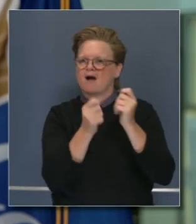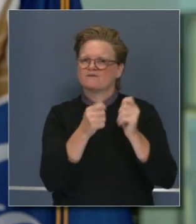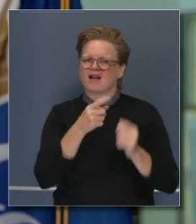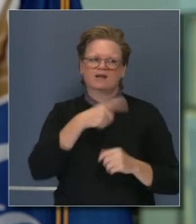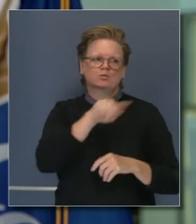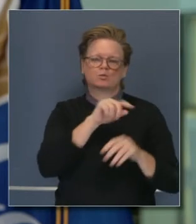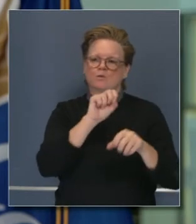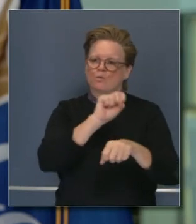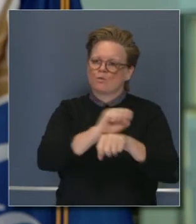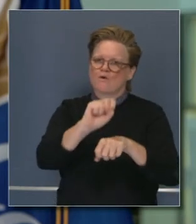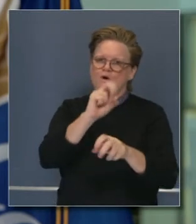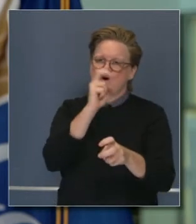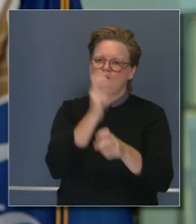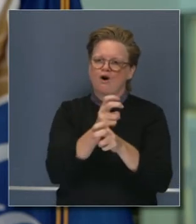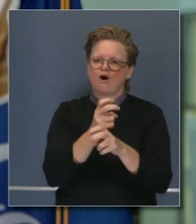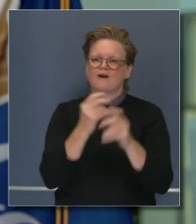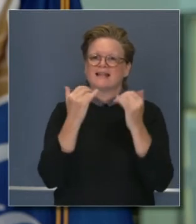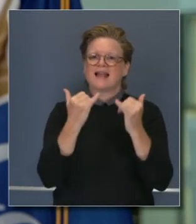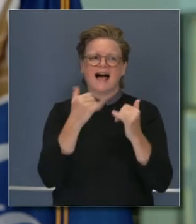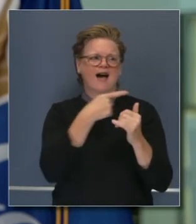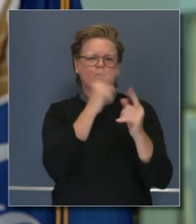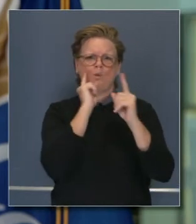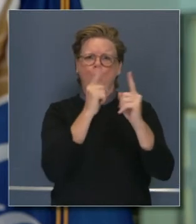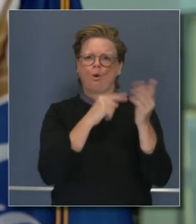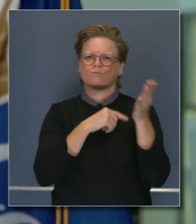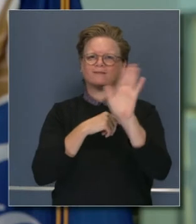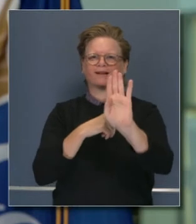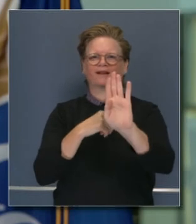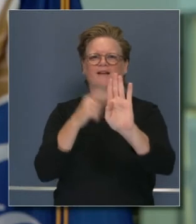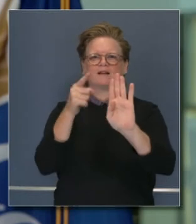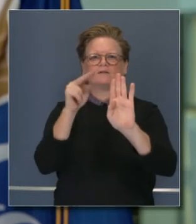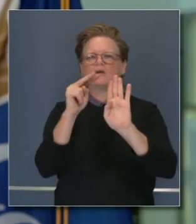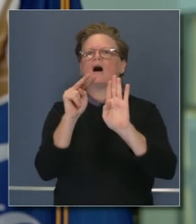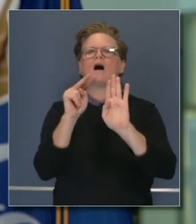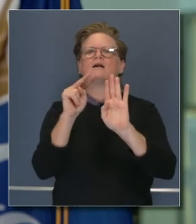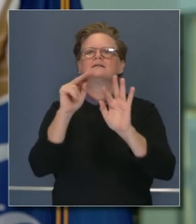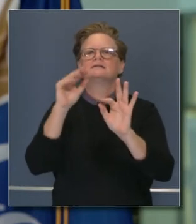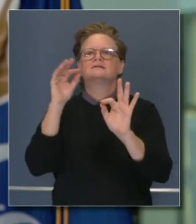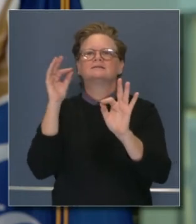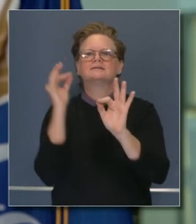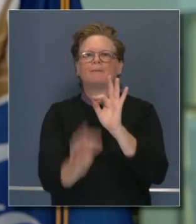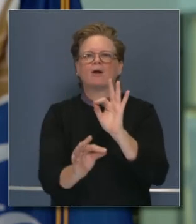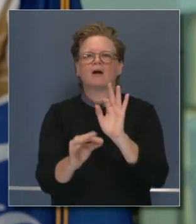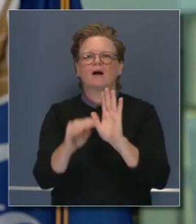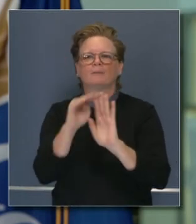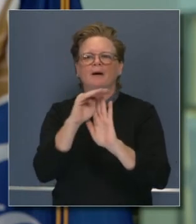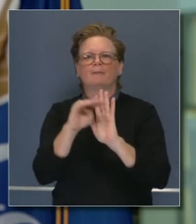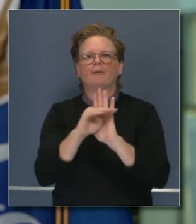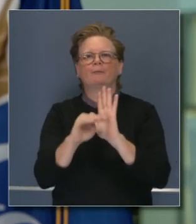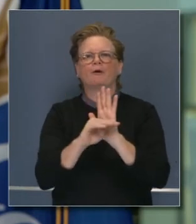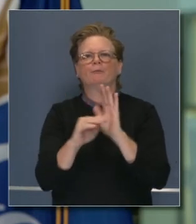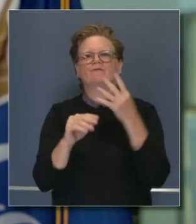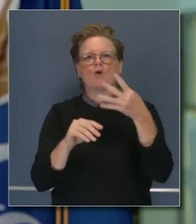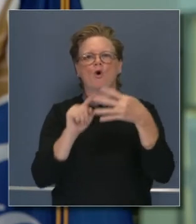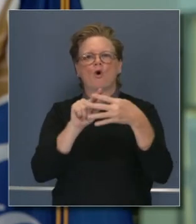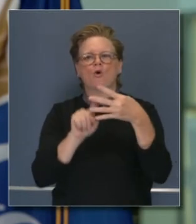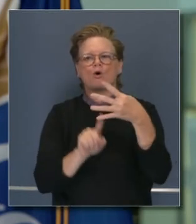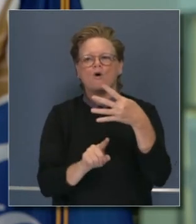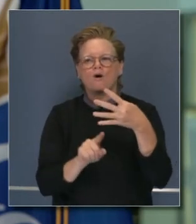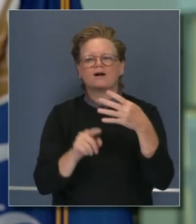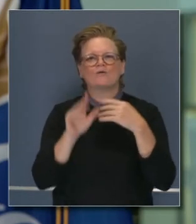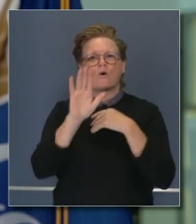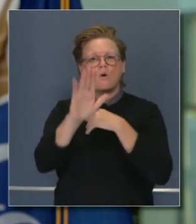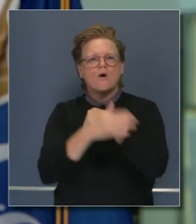de movimiento entre niveles, mucho más simple, mucho más específico, más directo, el criterio para mover